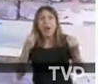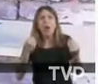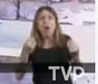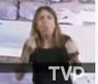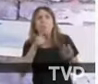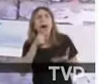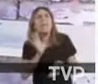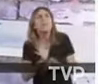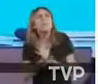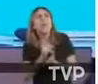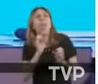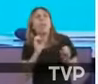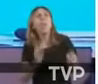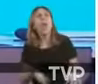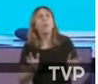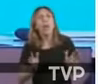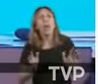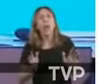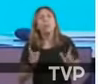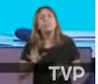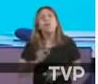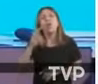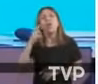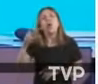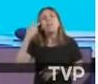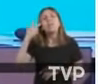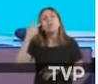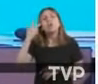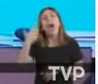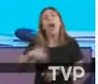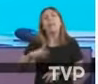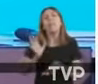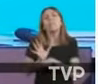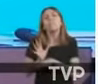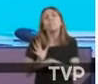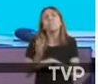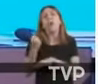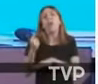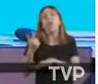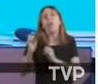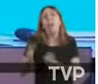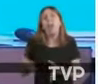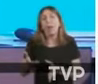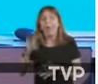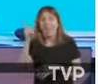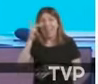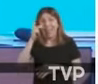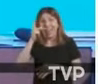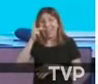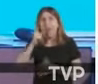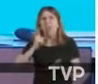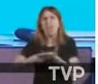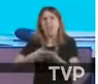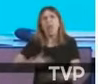de debilidad cuando se acudió al Fondo Monetario Internacional en el año 2018. Cuando Néstor Kirchner decide pagarle